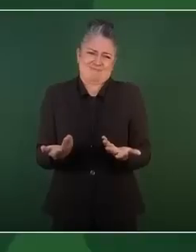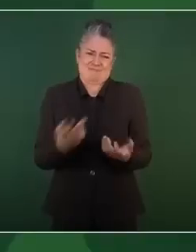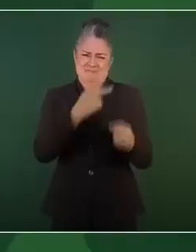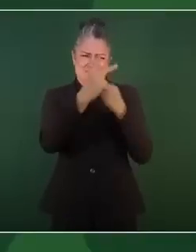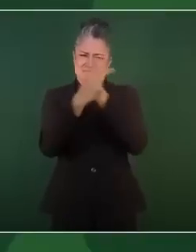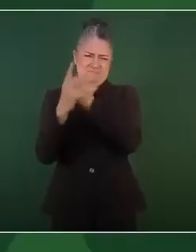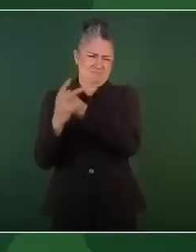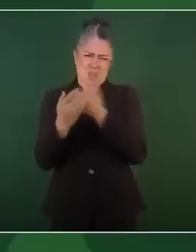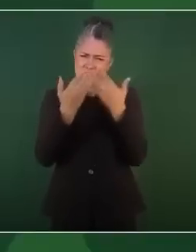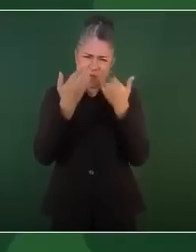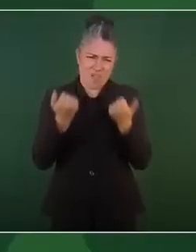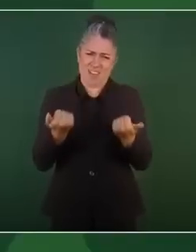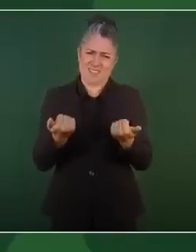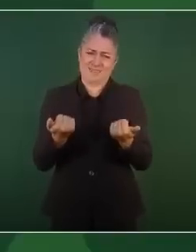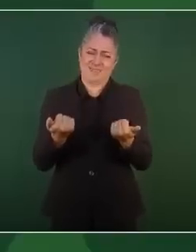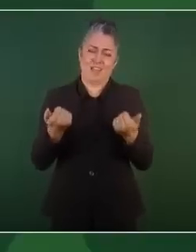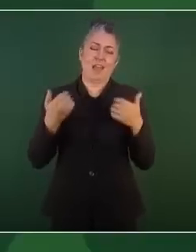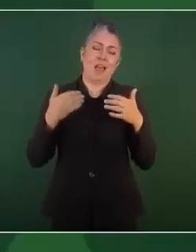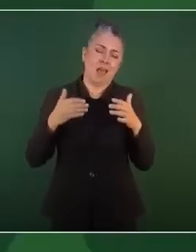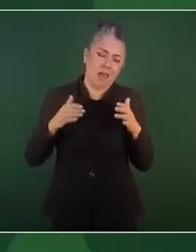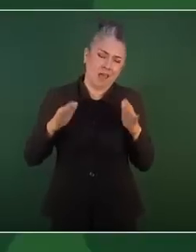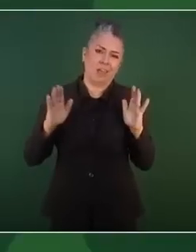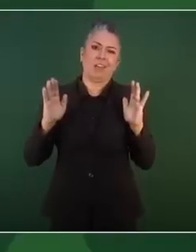Sin embargo,